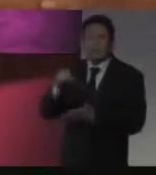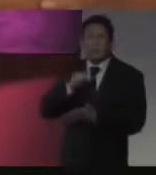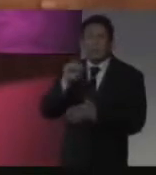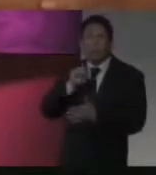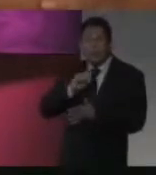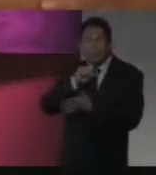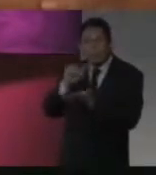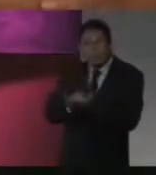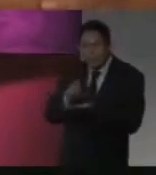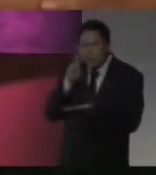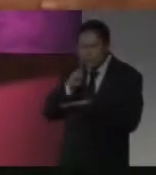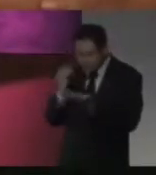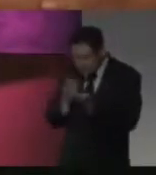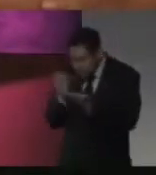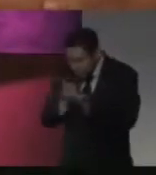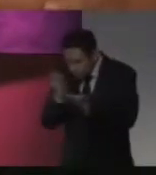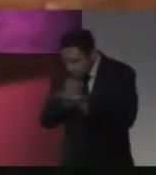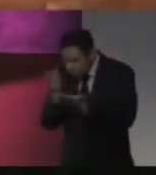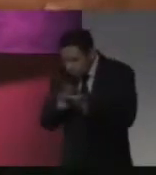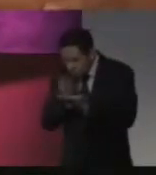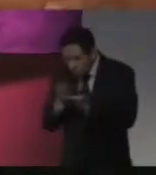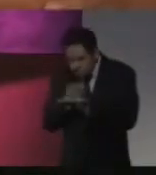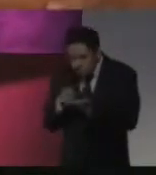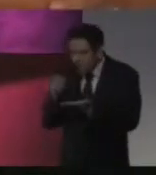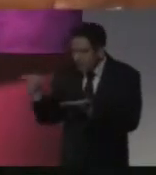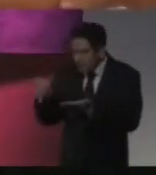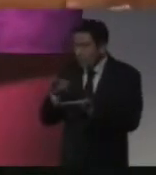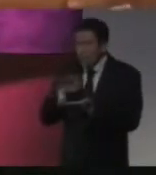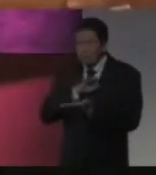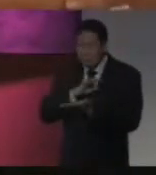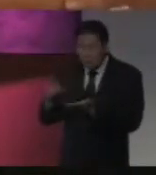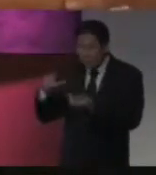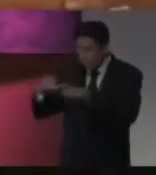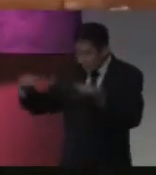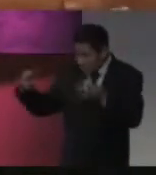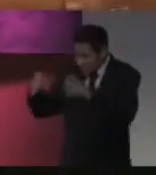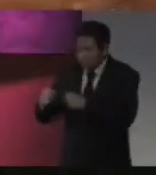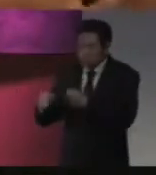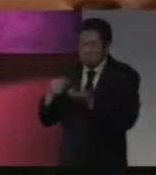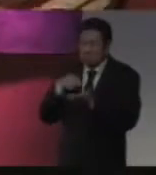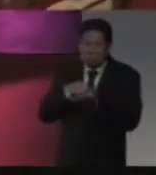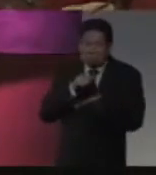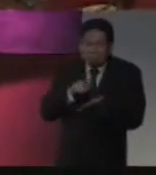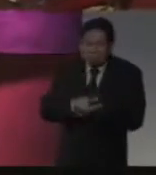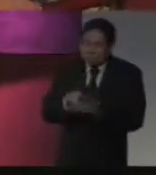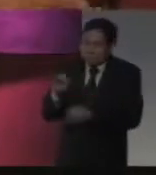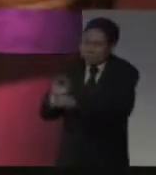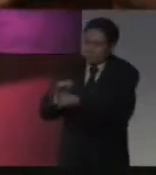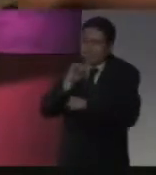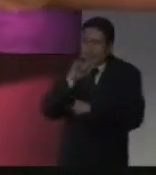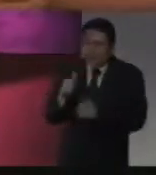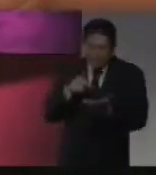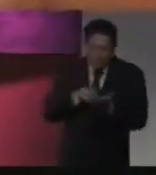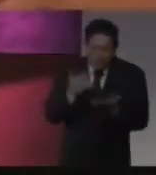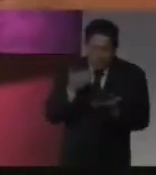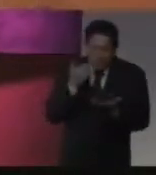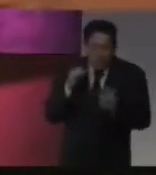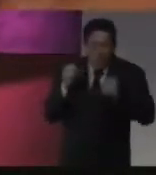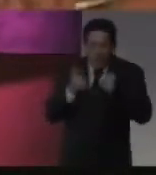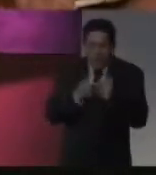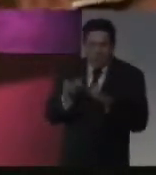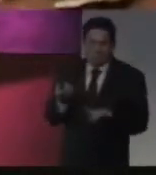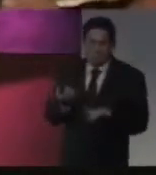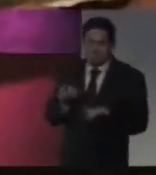reclamar el derecho a la tierra que tienen ellas, ¿verdad? Entonces, de allí surge la necesidad